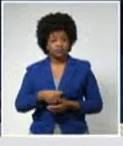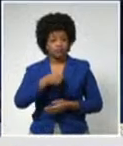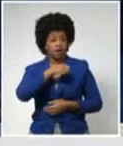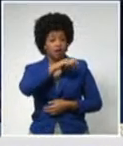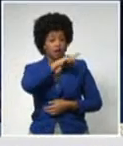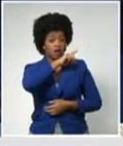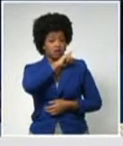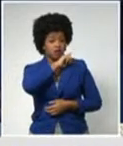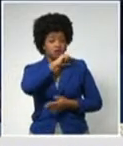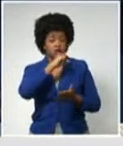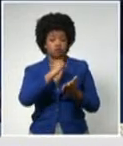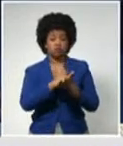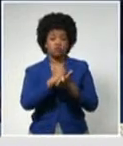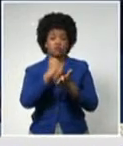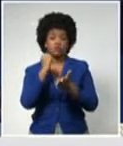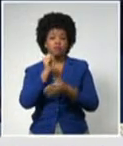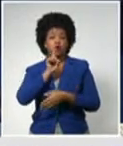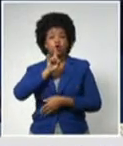al confirmar